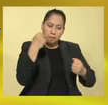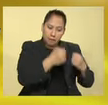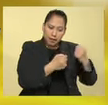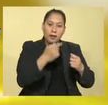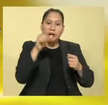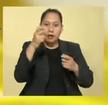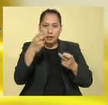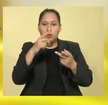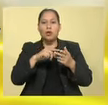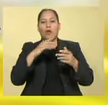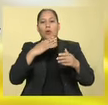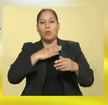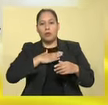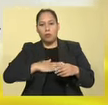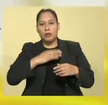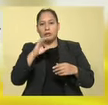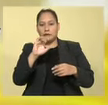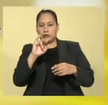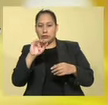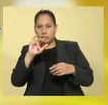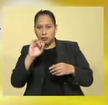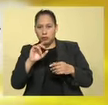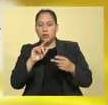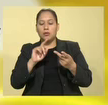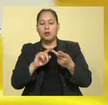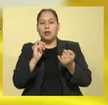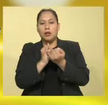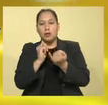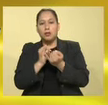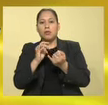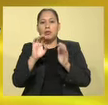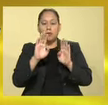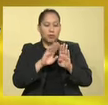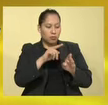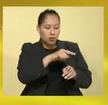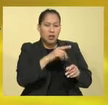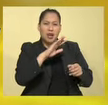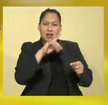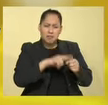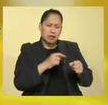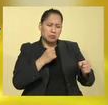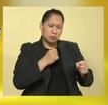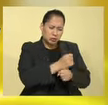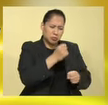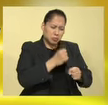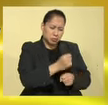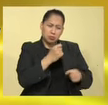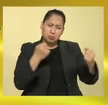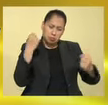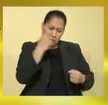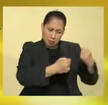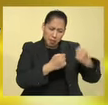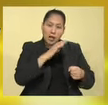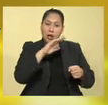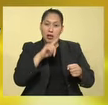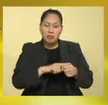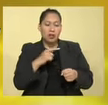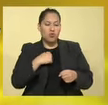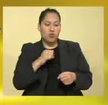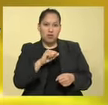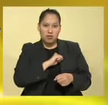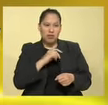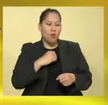seguridad pública etcétera torturar o maltratar un animal por maldad brutalidad egoísmo o negligencia grave no